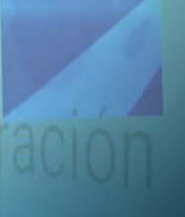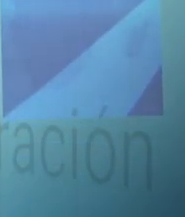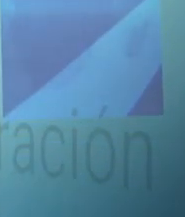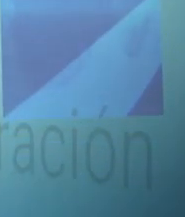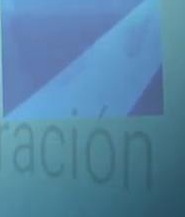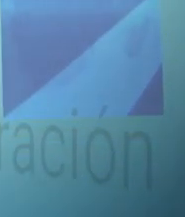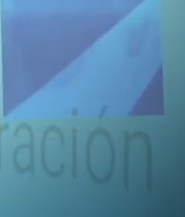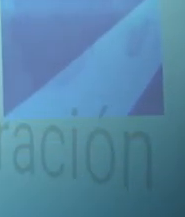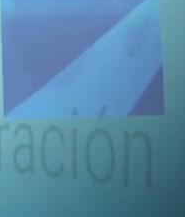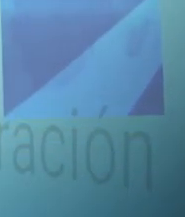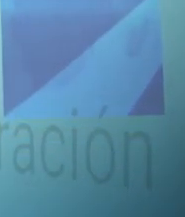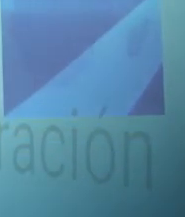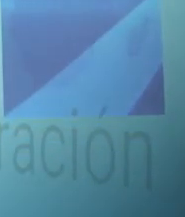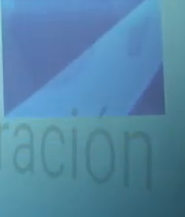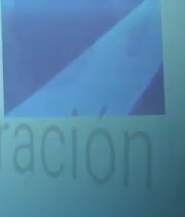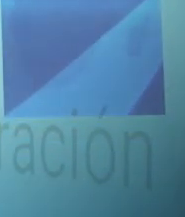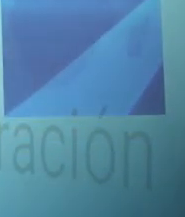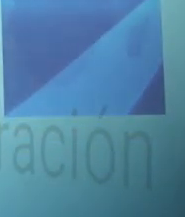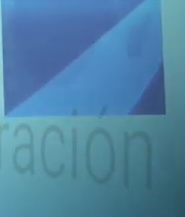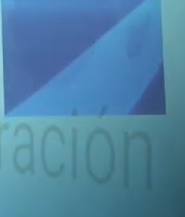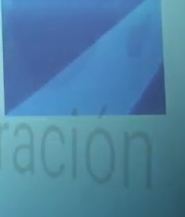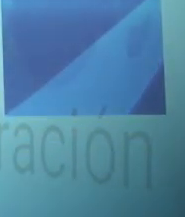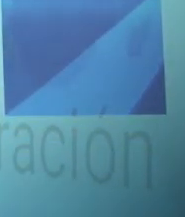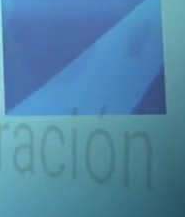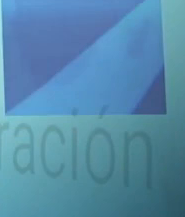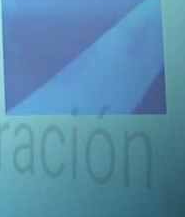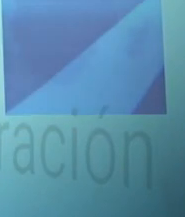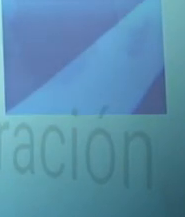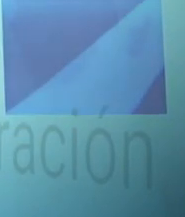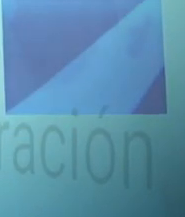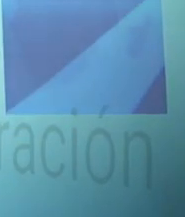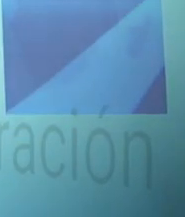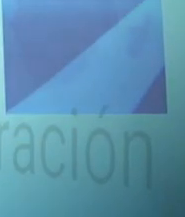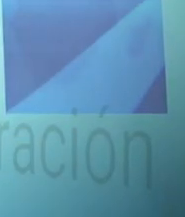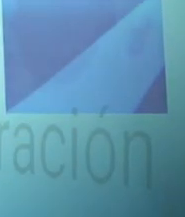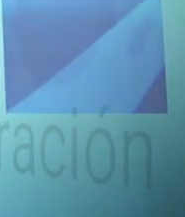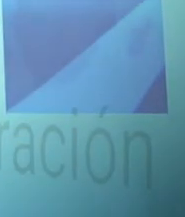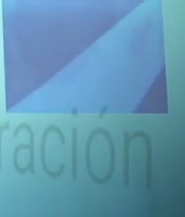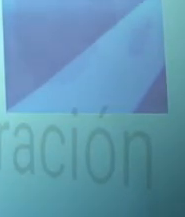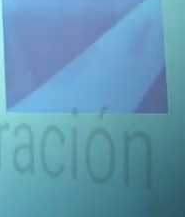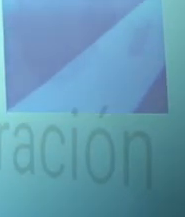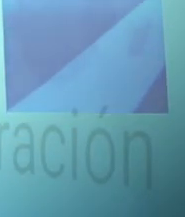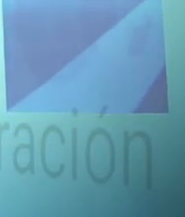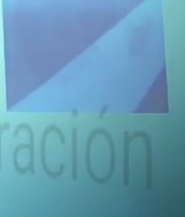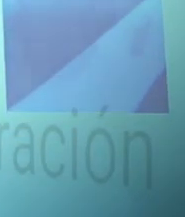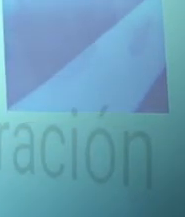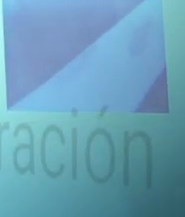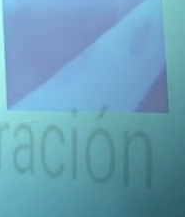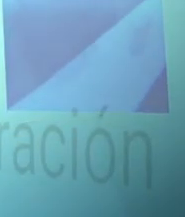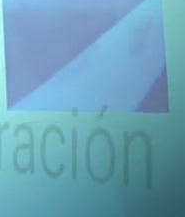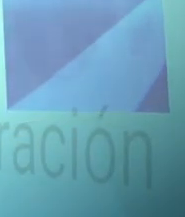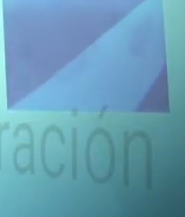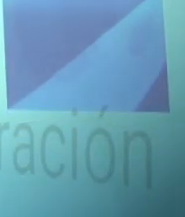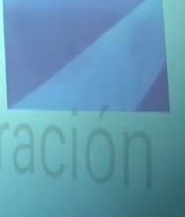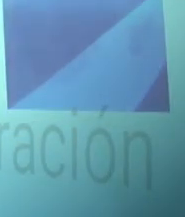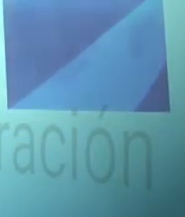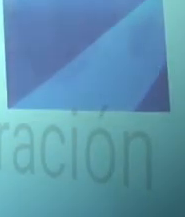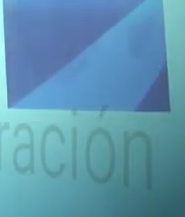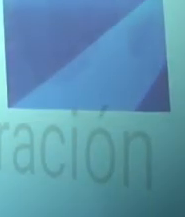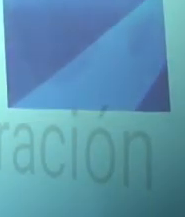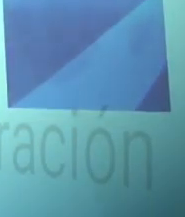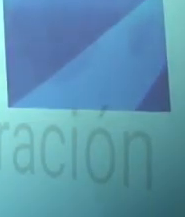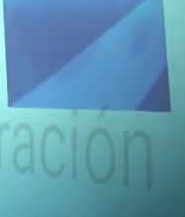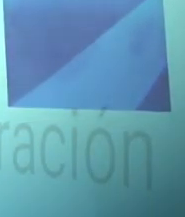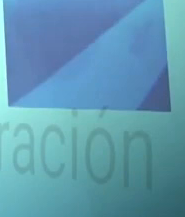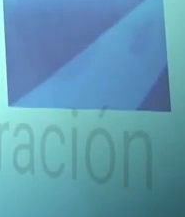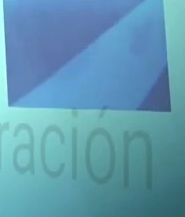cumplimiento de las obligaciones fiscales no violan el principio de seguridad jurídica, y una más sobre prescripción penal en el